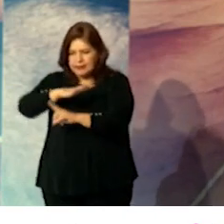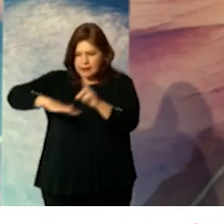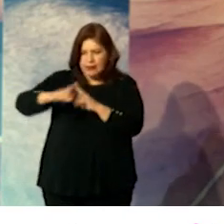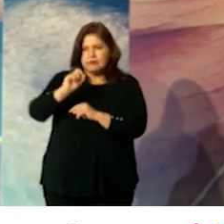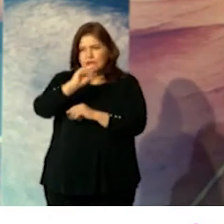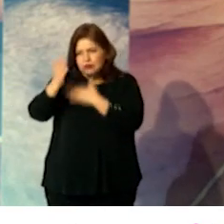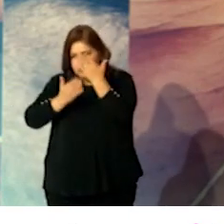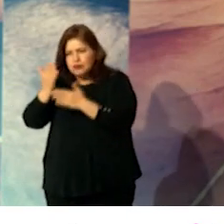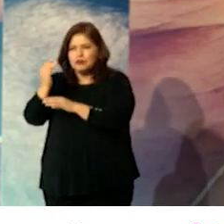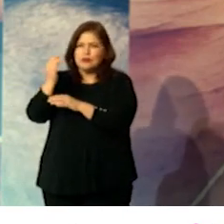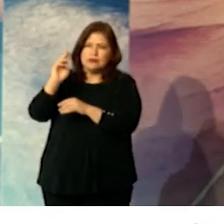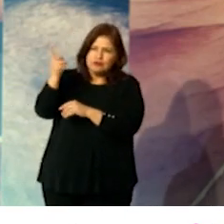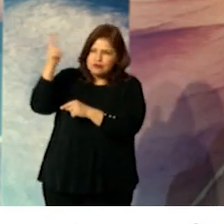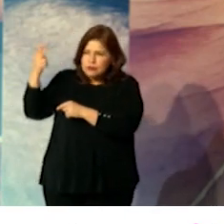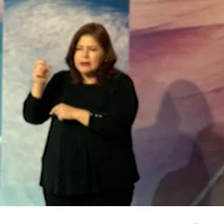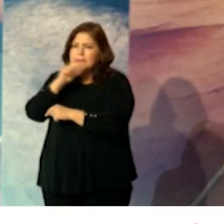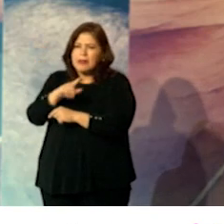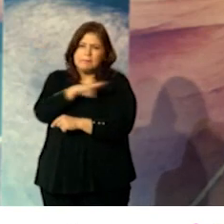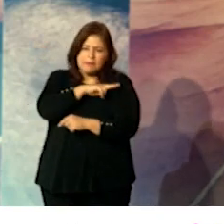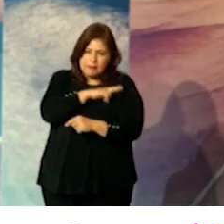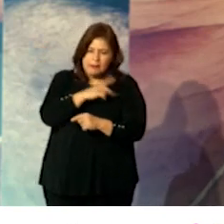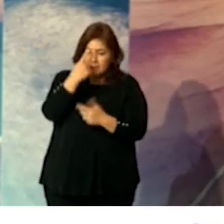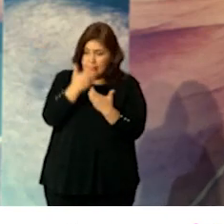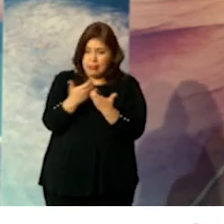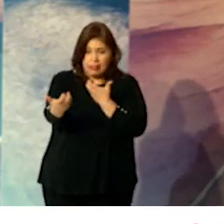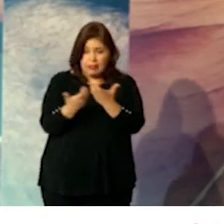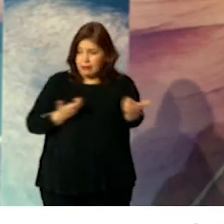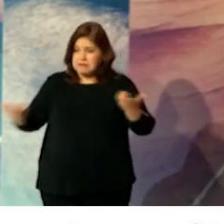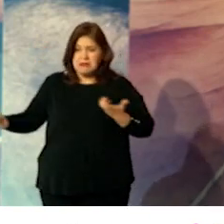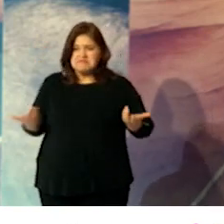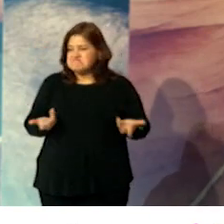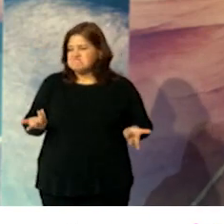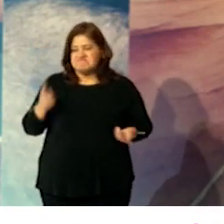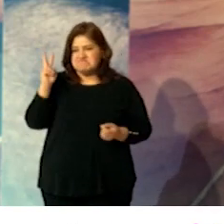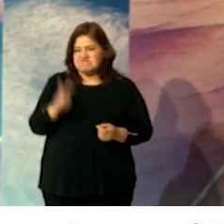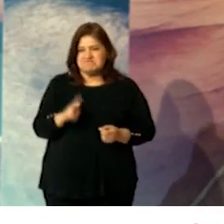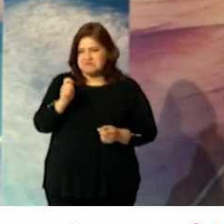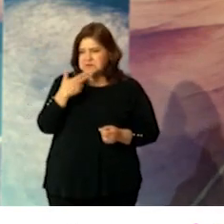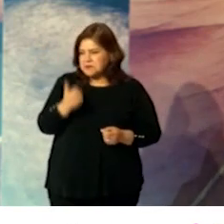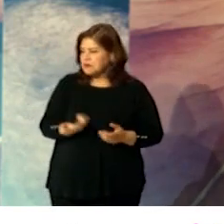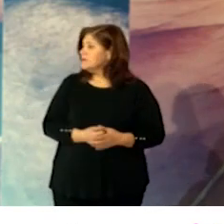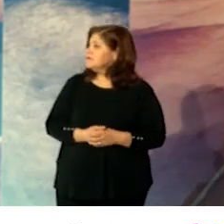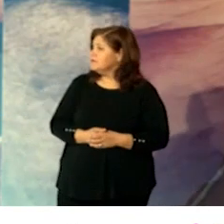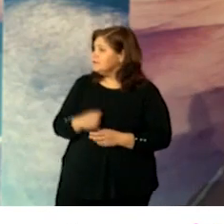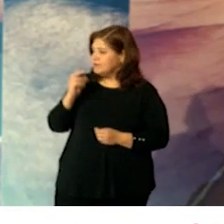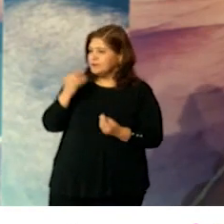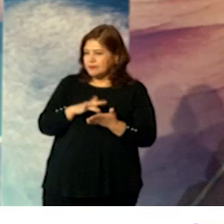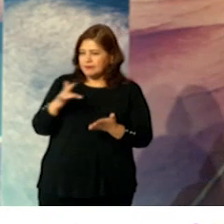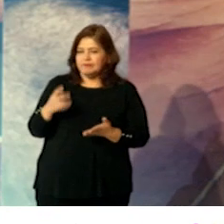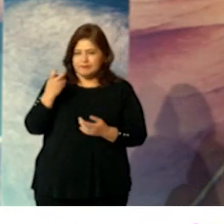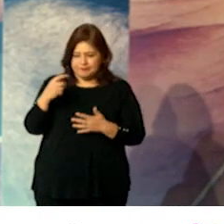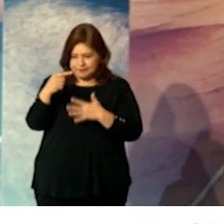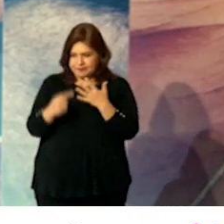público y privado en una misma mesa. Porque si trabajamos todos separados, la verdad no sé a dónde nos vamos a dirigir. De acuerdo. Pues muchas gracias por